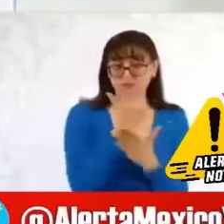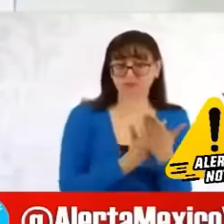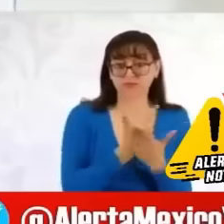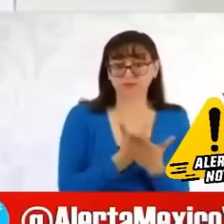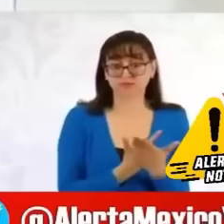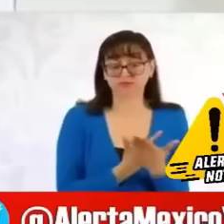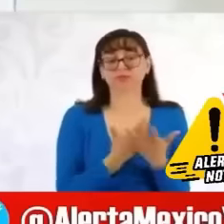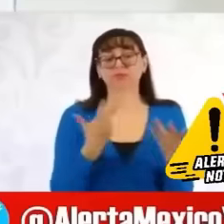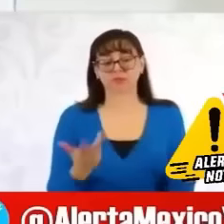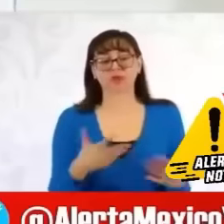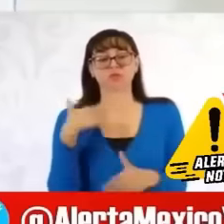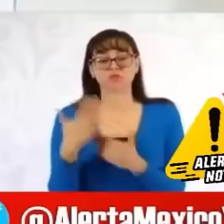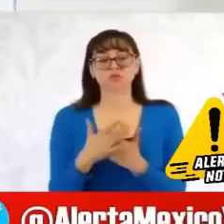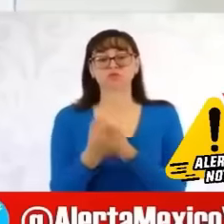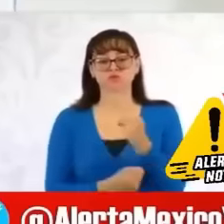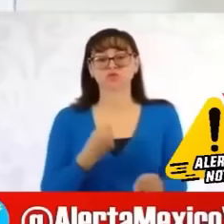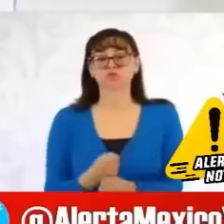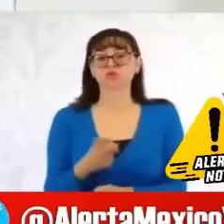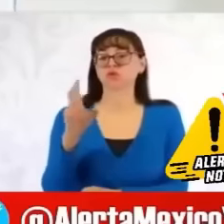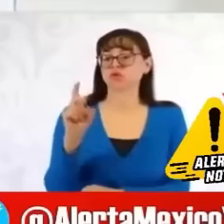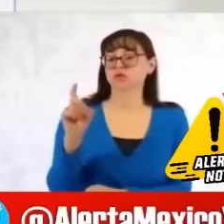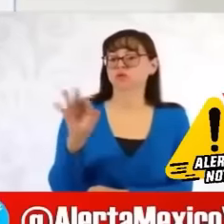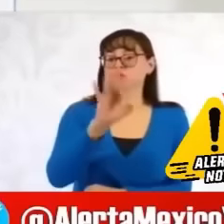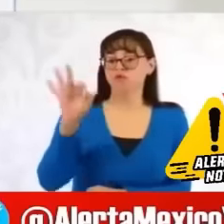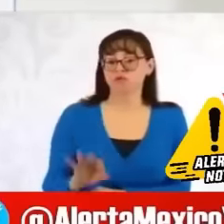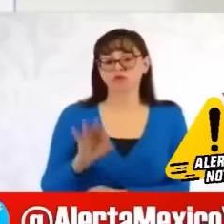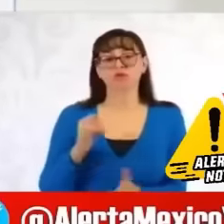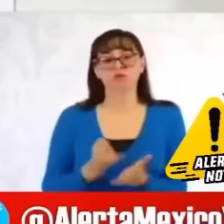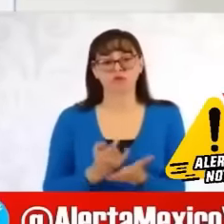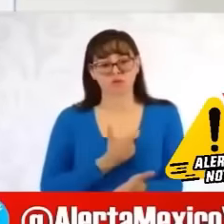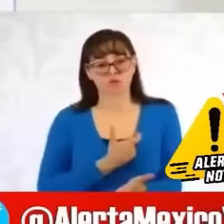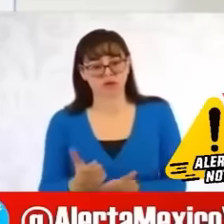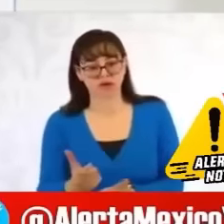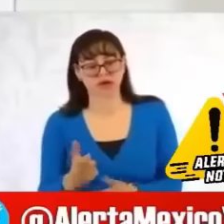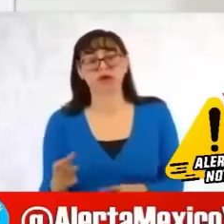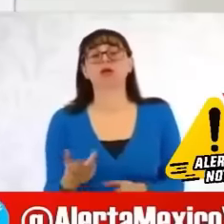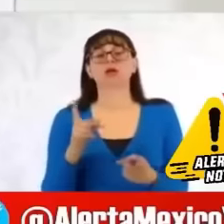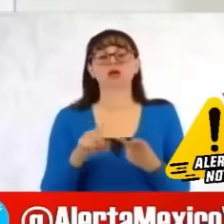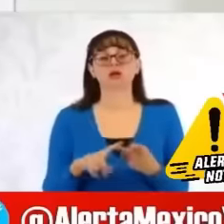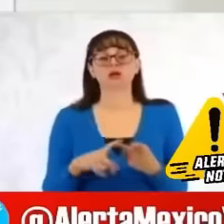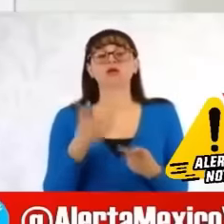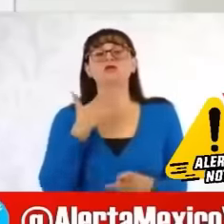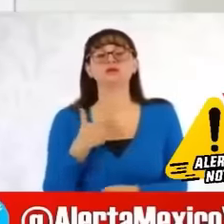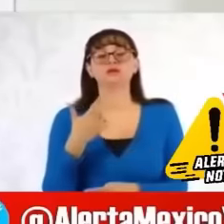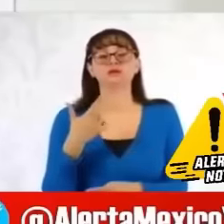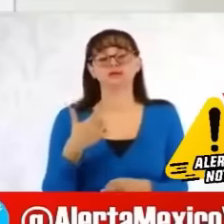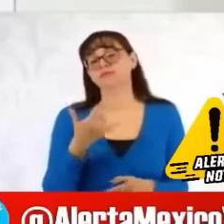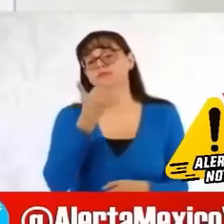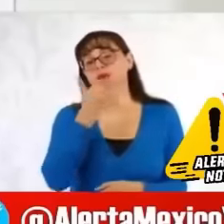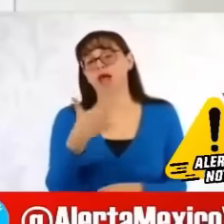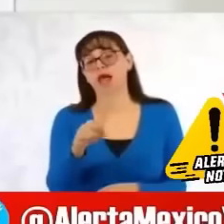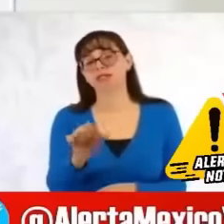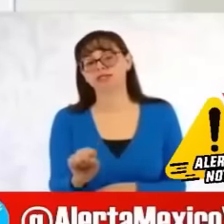para el bienestar para el siguiente año de 30%, y para la segunda región fiscal, el gas no asociado, tenemos